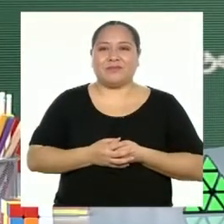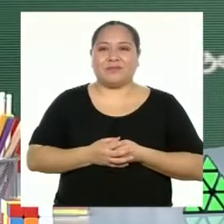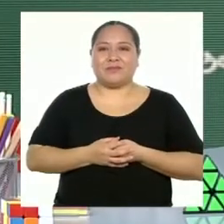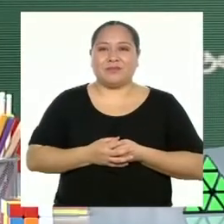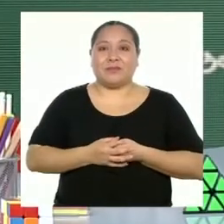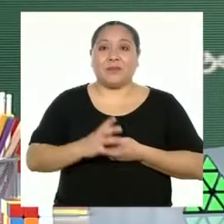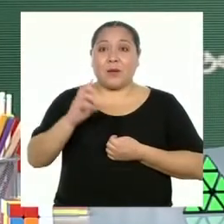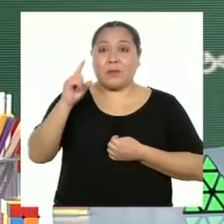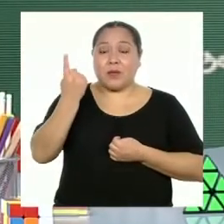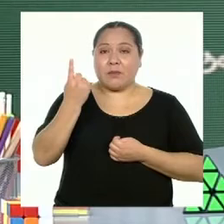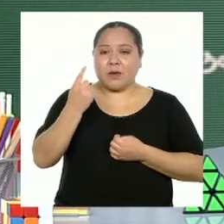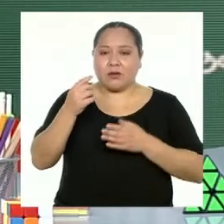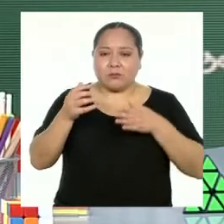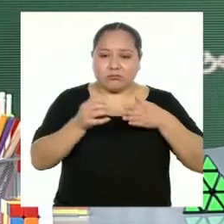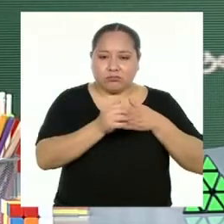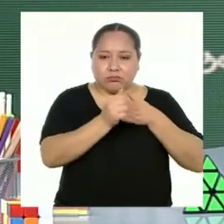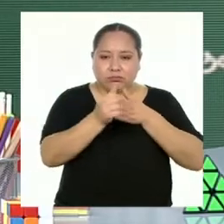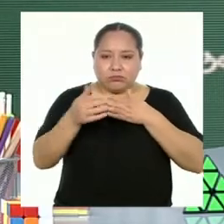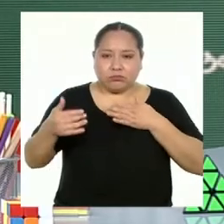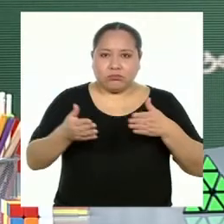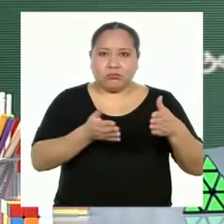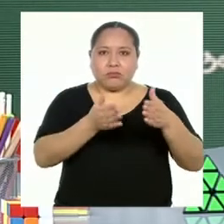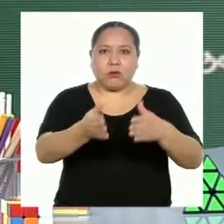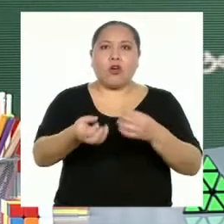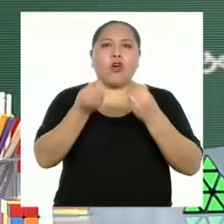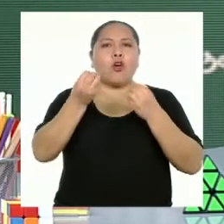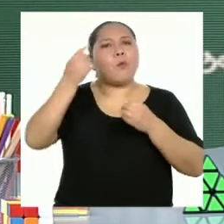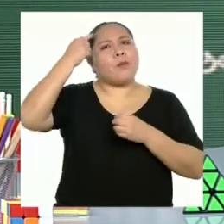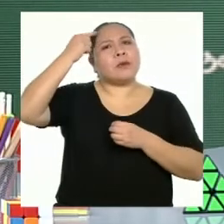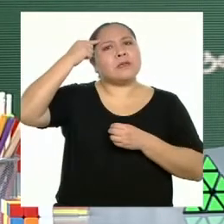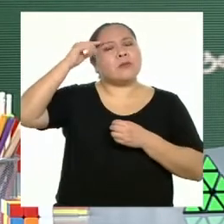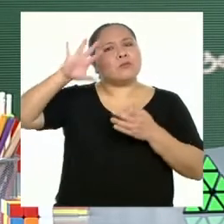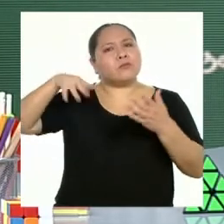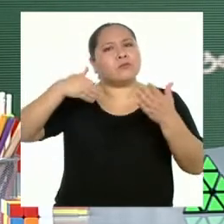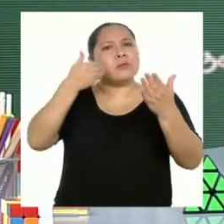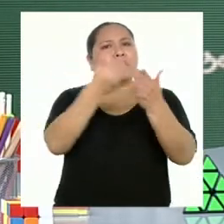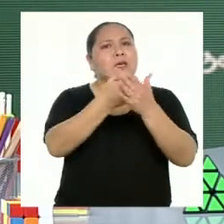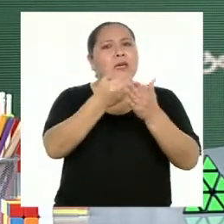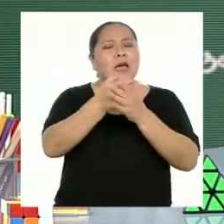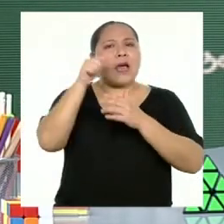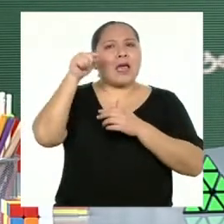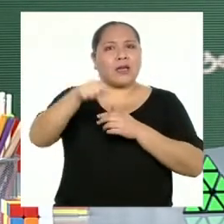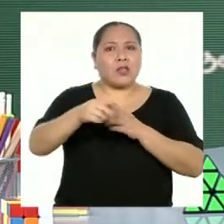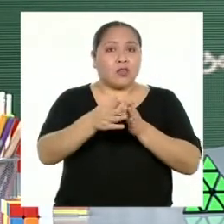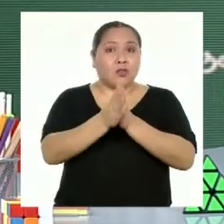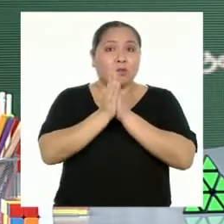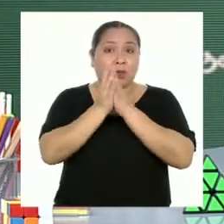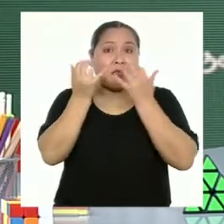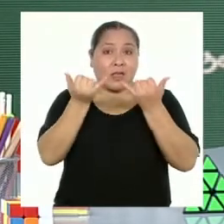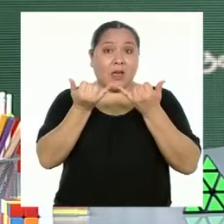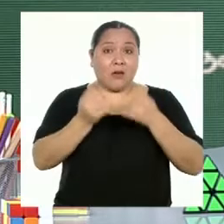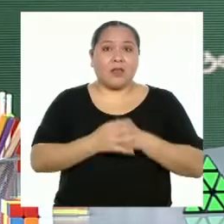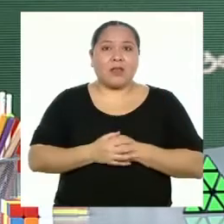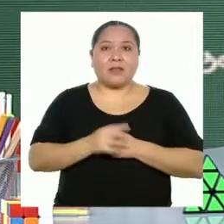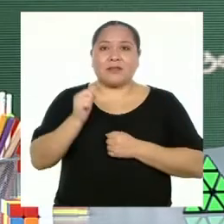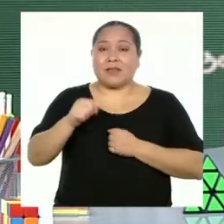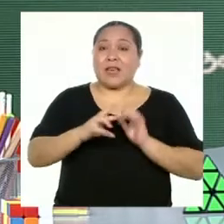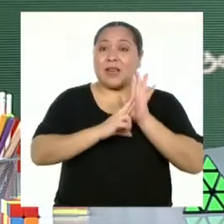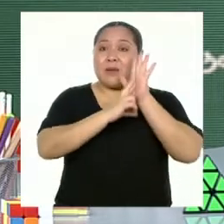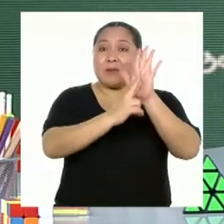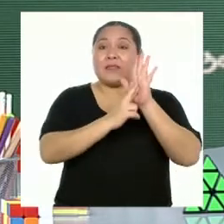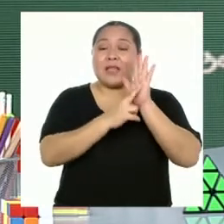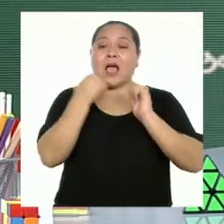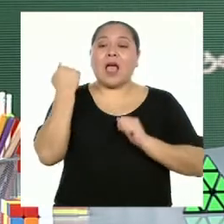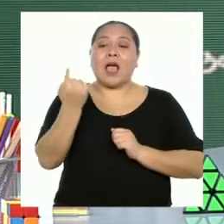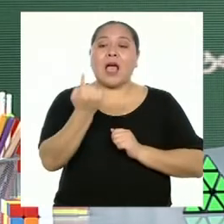Primero, tracemos nuestra ruta. ¿Cómo pensamos que podemos llegar a lo que nos piden hoy? Que es representar cada variable